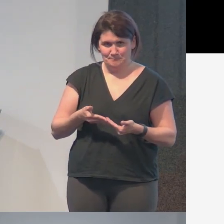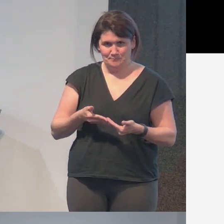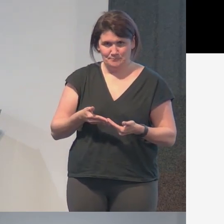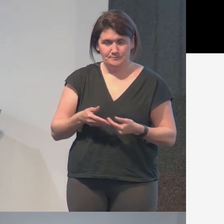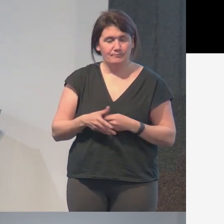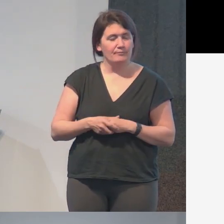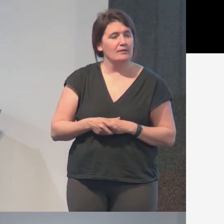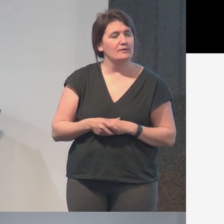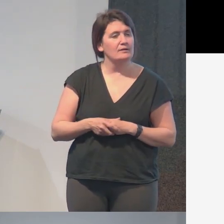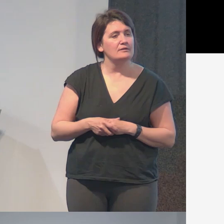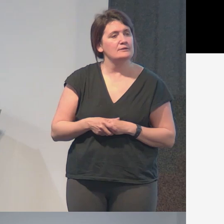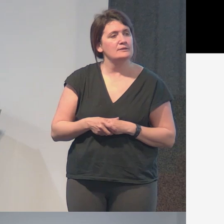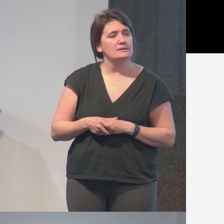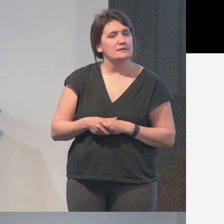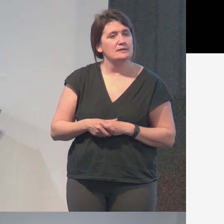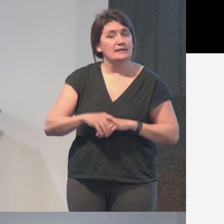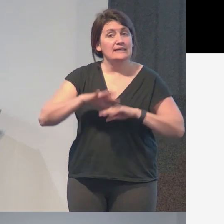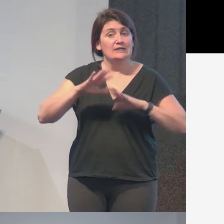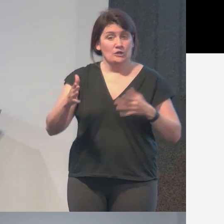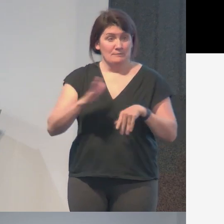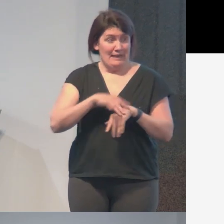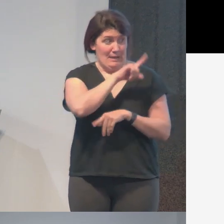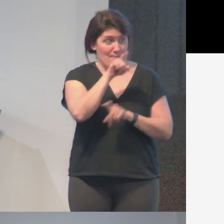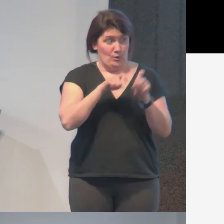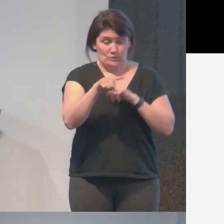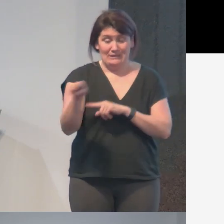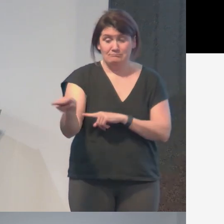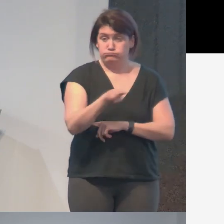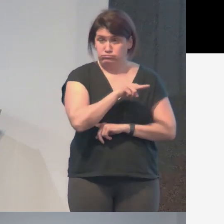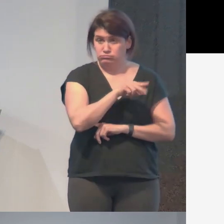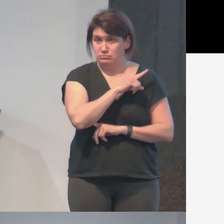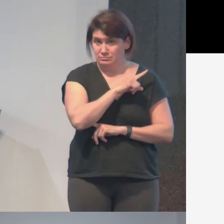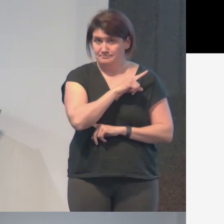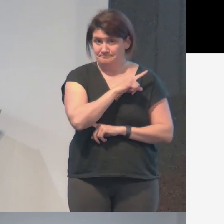Entonces, para responder a esta pregunta,